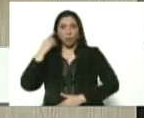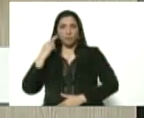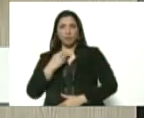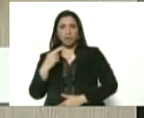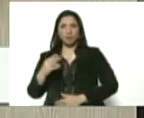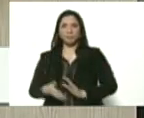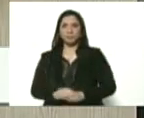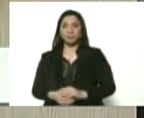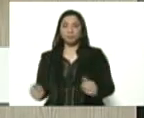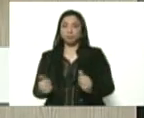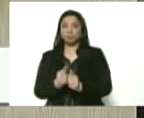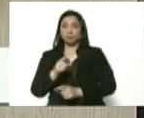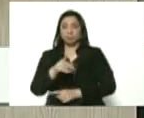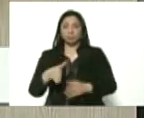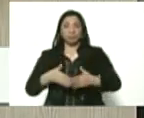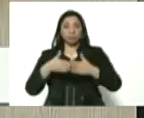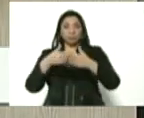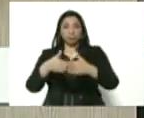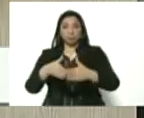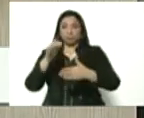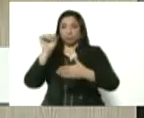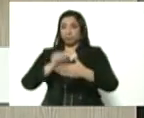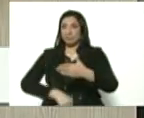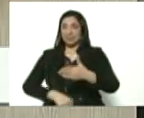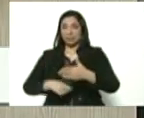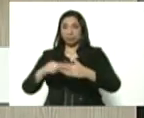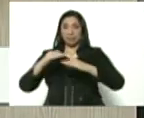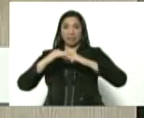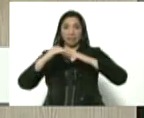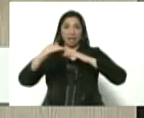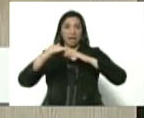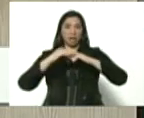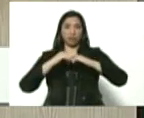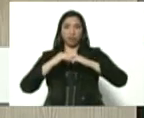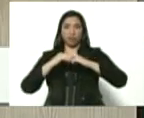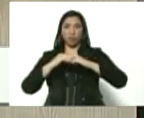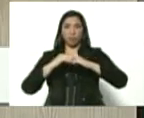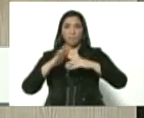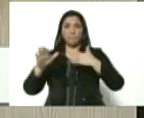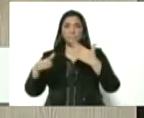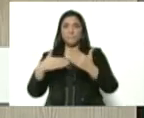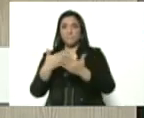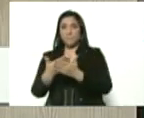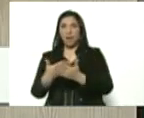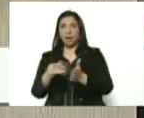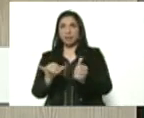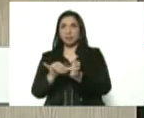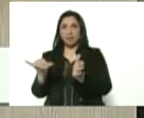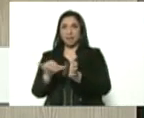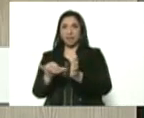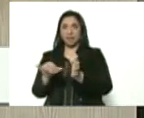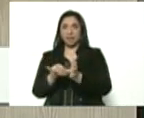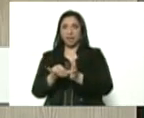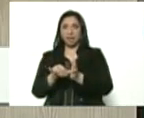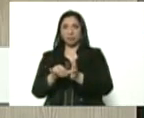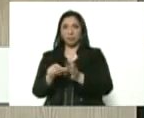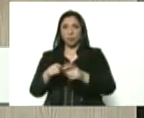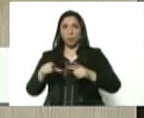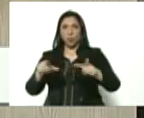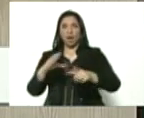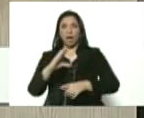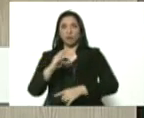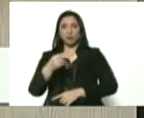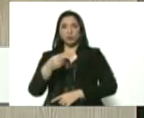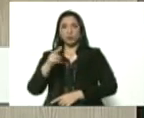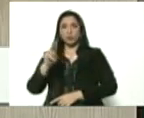con esa lancha sin techo es que se dirigen a la localidad de Choao. Esta parte del